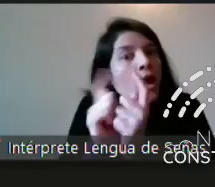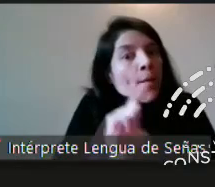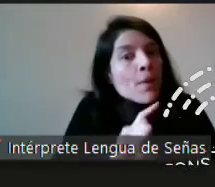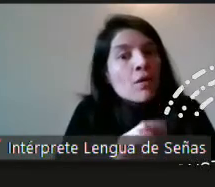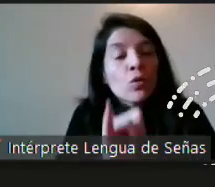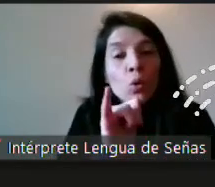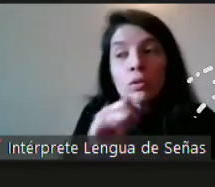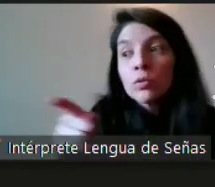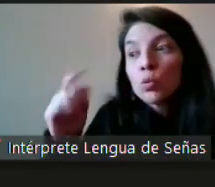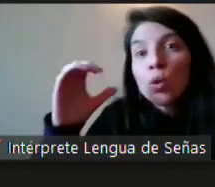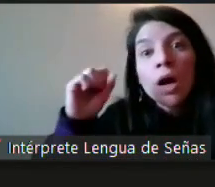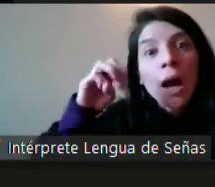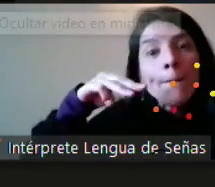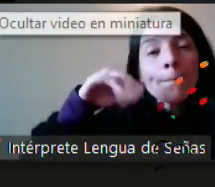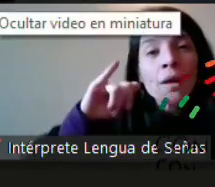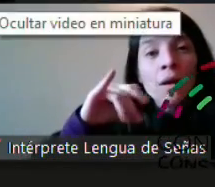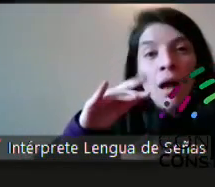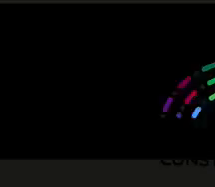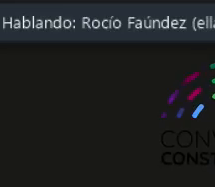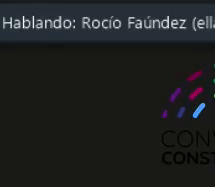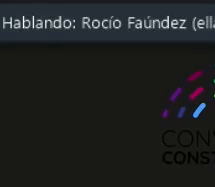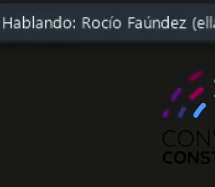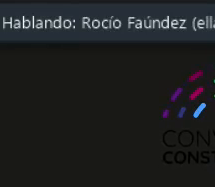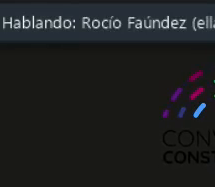más que agregar sobre esto.